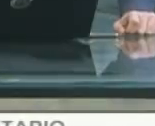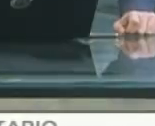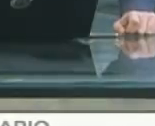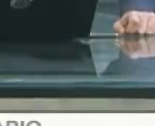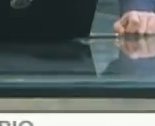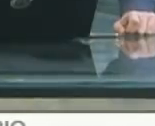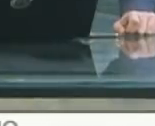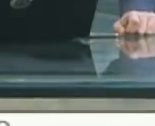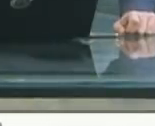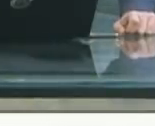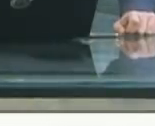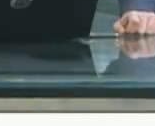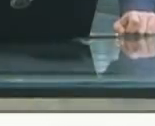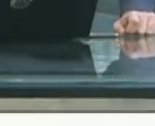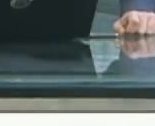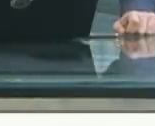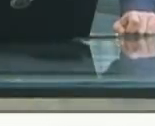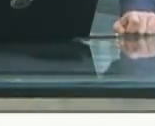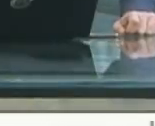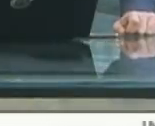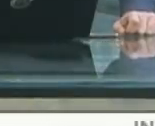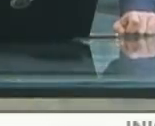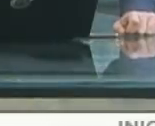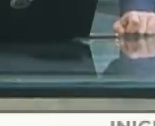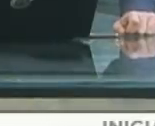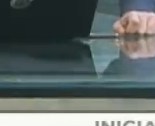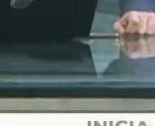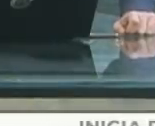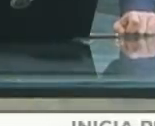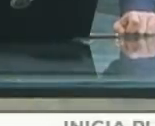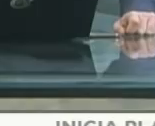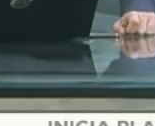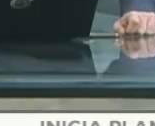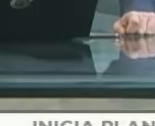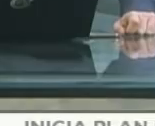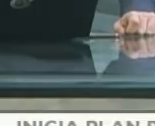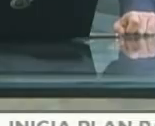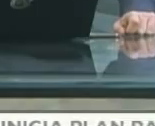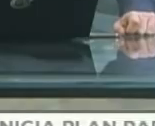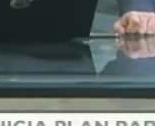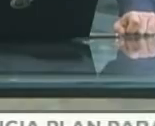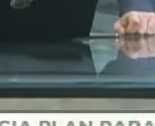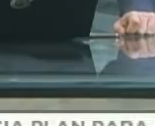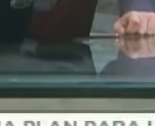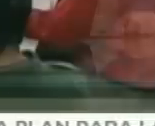Y hasta ahora nos trasladamos al Palacio de Miraflores con el presidente Nicolás Maduro. Adelante.